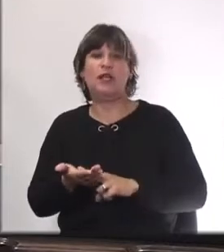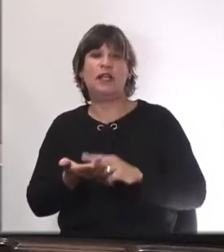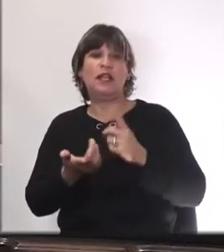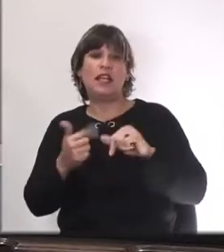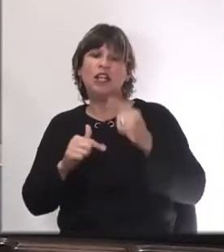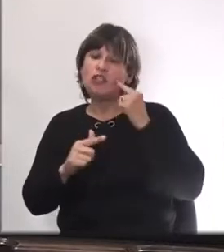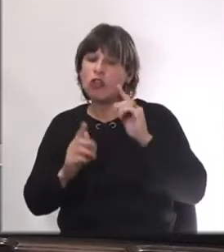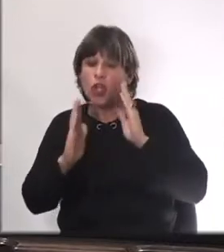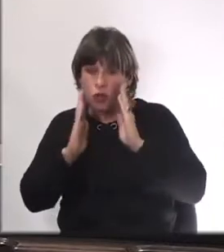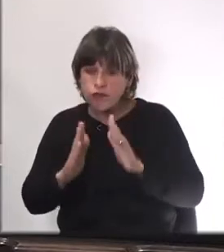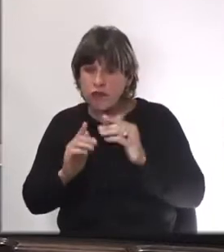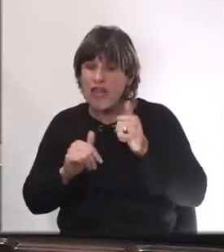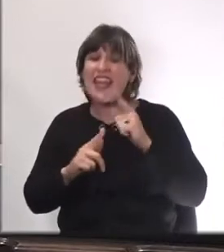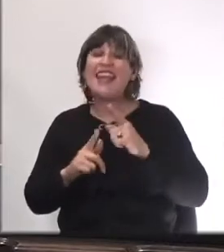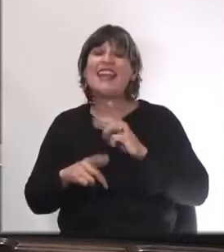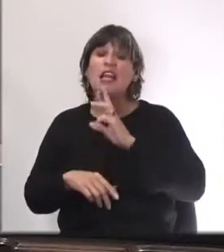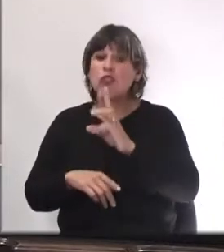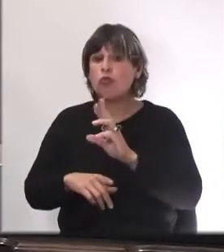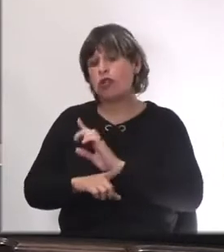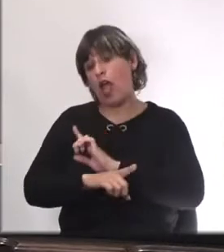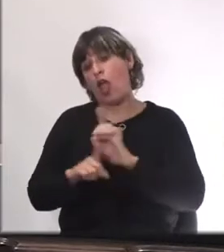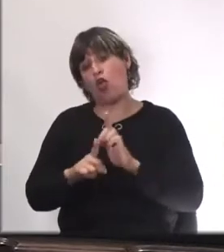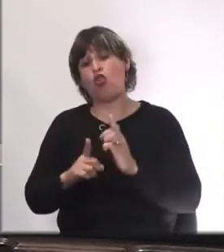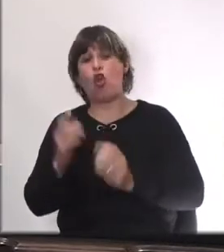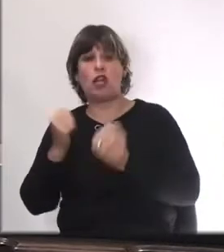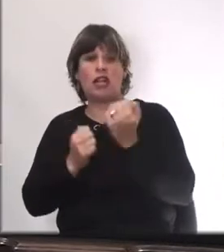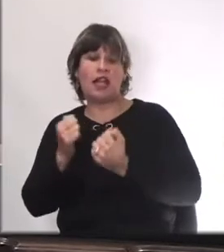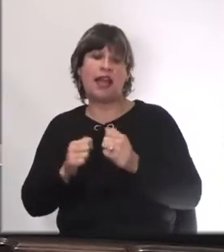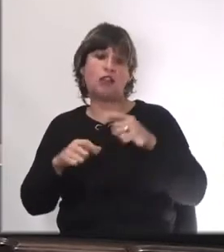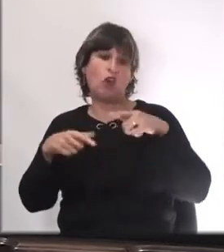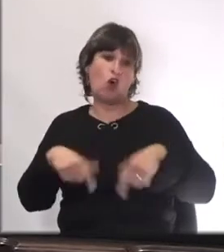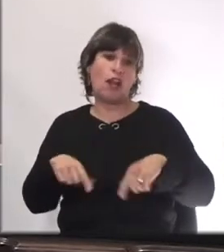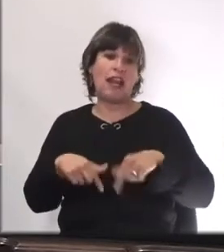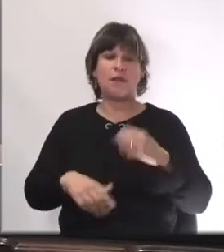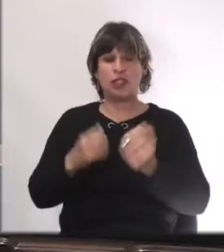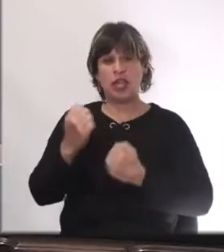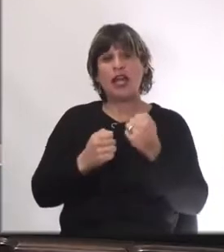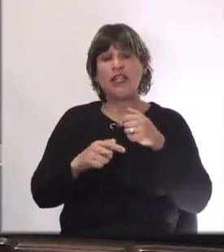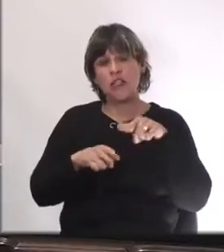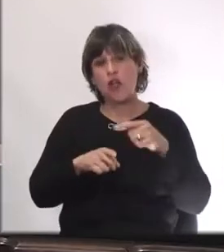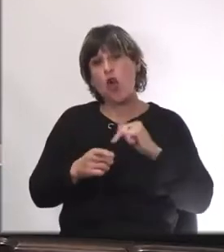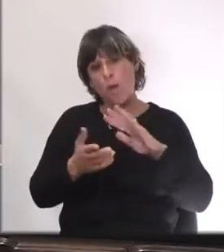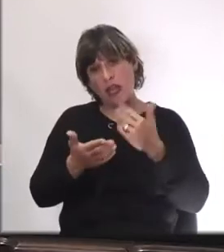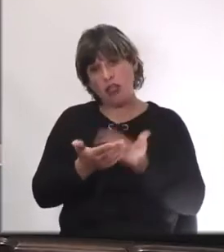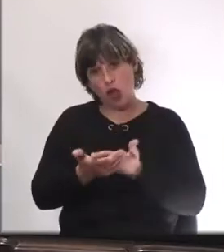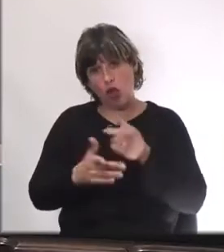los resultados y no en el gasto. La ministra de Economía lo planteaba en ocasión de la interpelación.